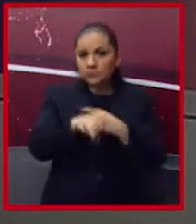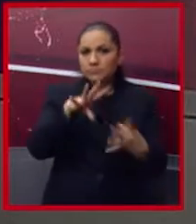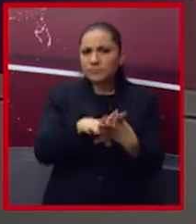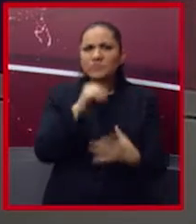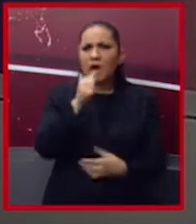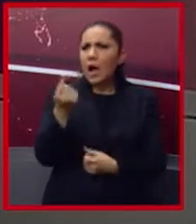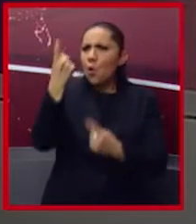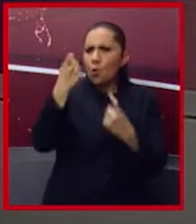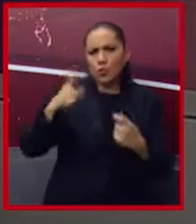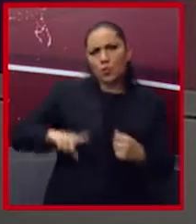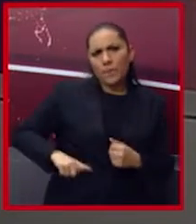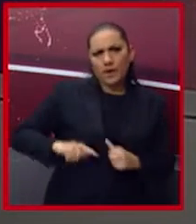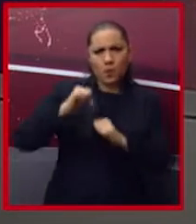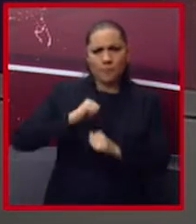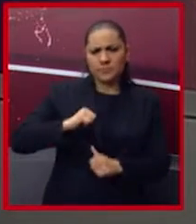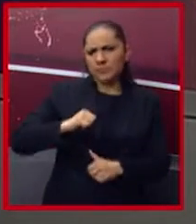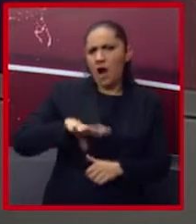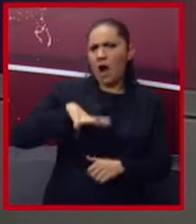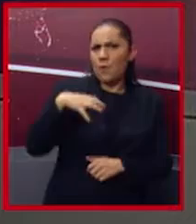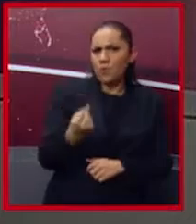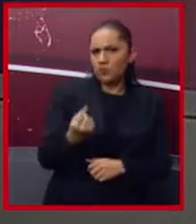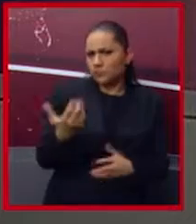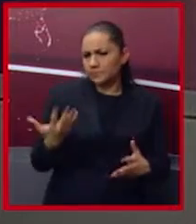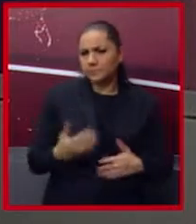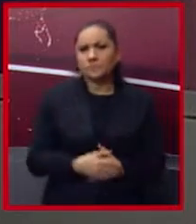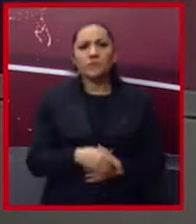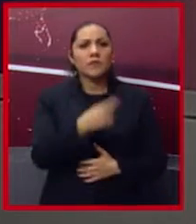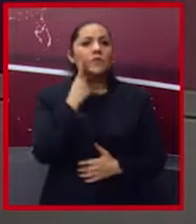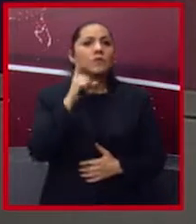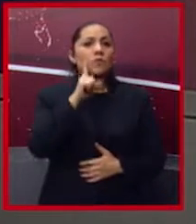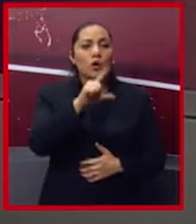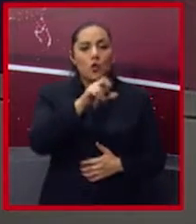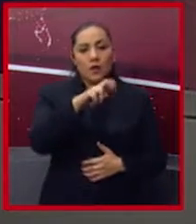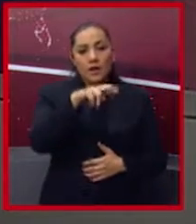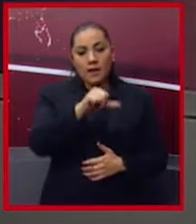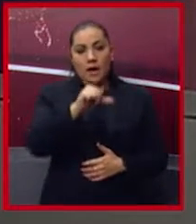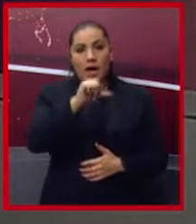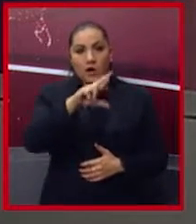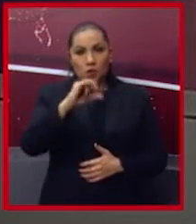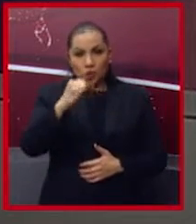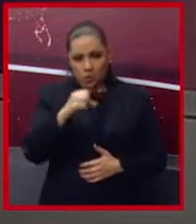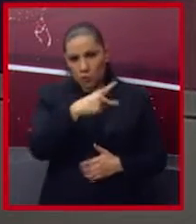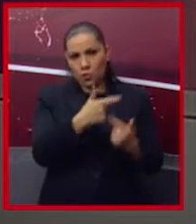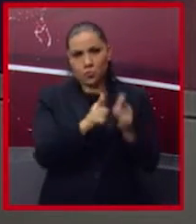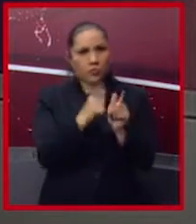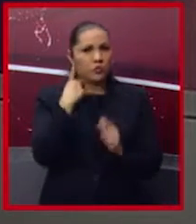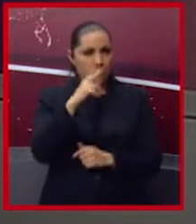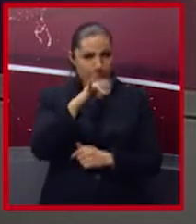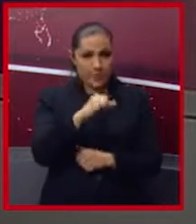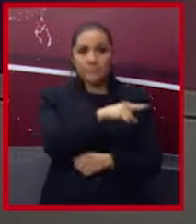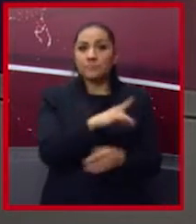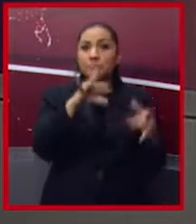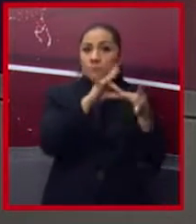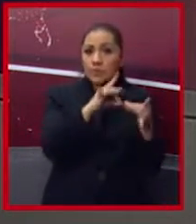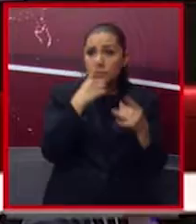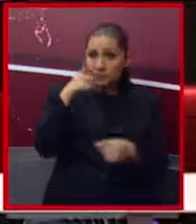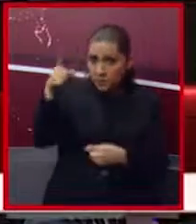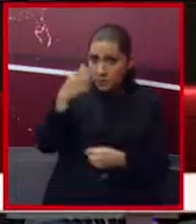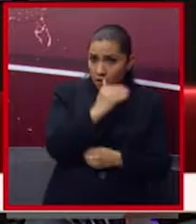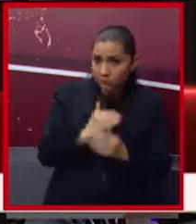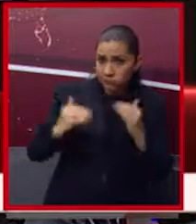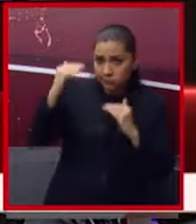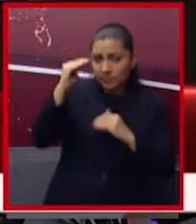Bueno, finalmente la diputada Erika Lorena Arroyo Bello, de la fracción del PRI, arguyó que el Ejecutivo Federal ha trabajado en la defensa de las